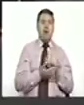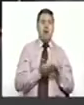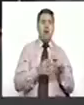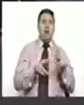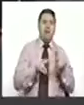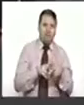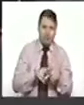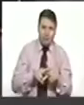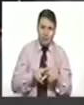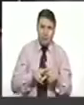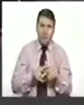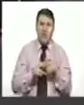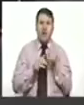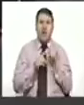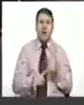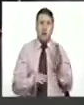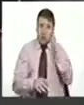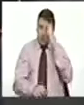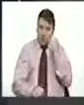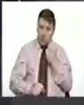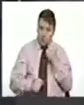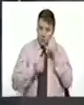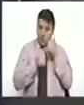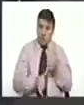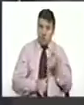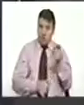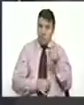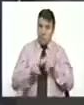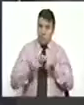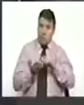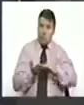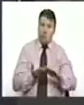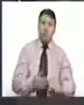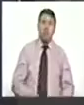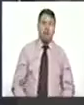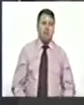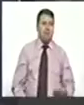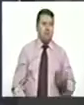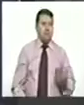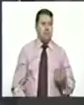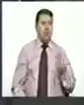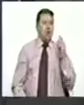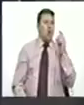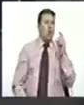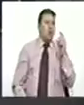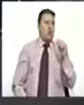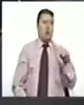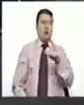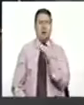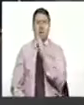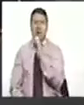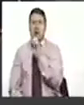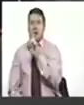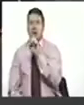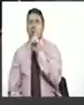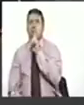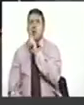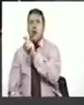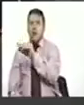y era con los ingenieros militares. La comunicación Cúcuta-Alto de